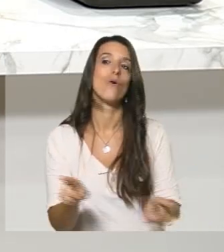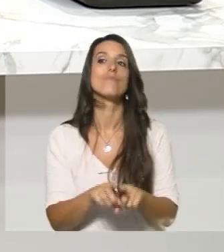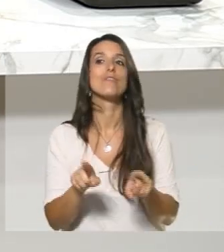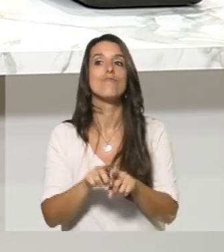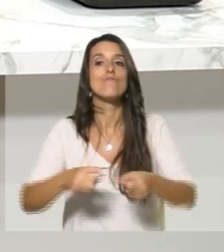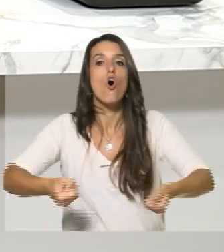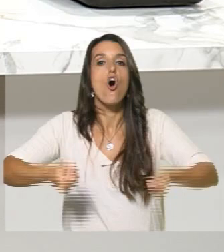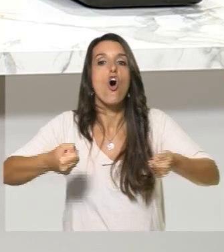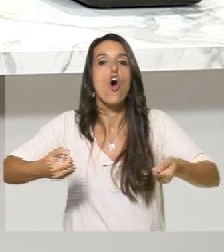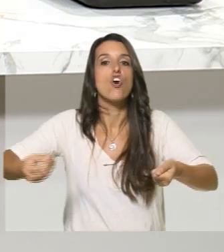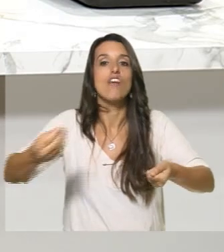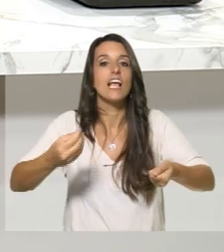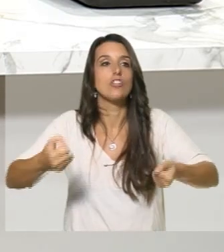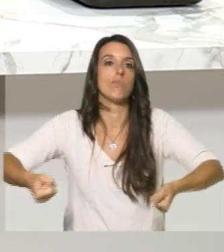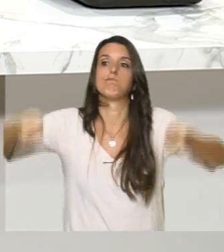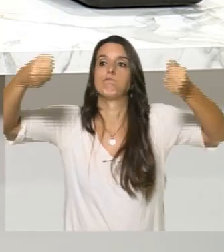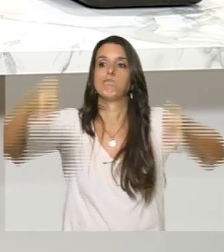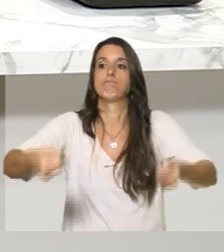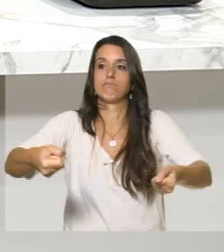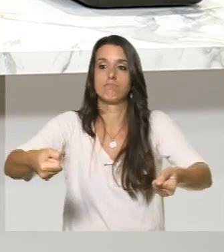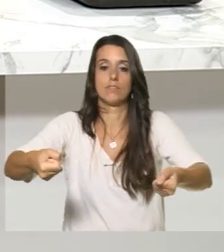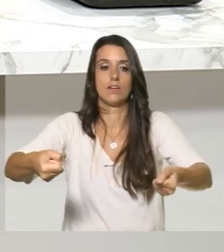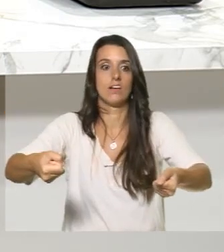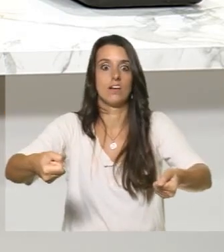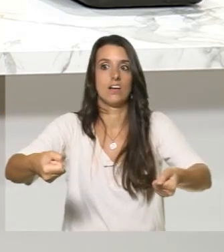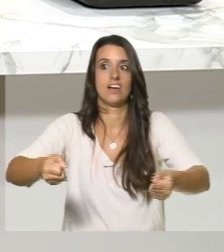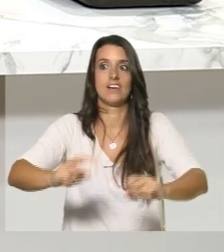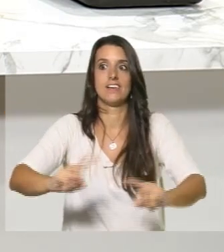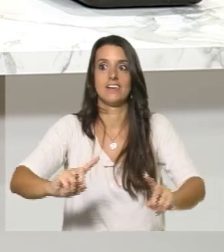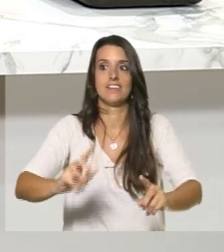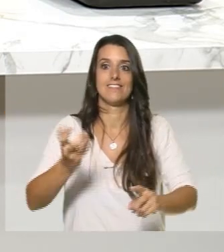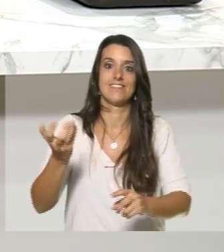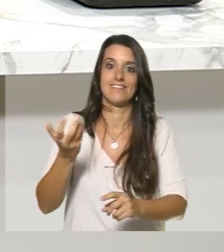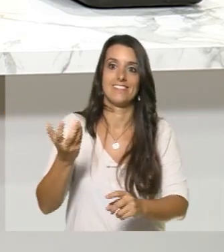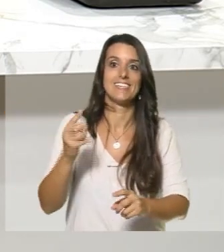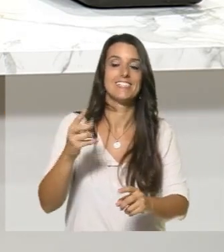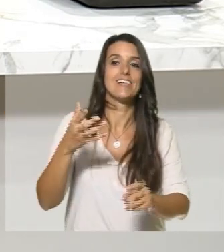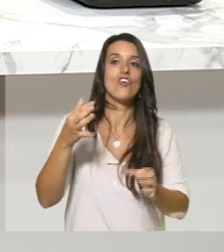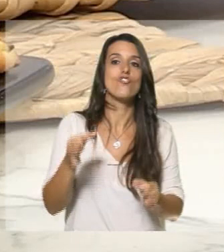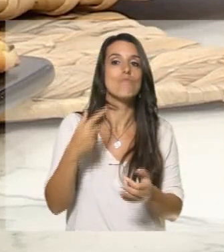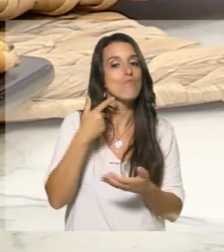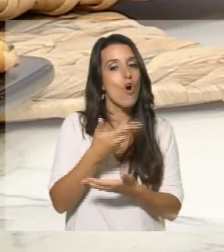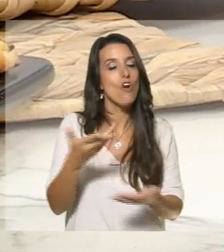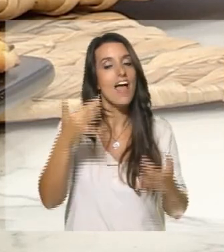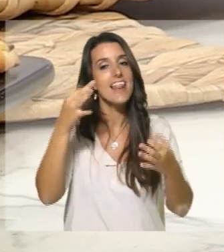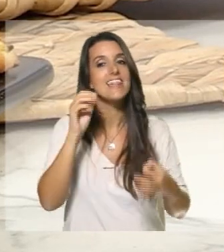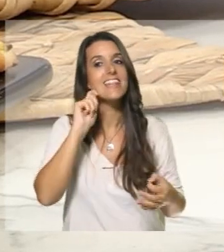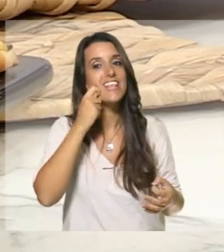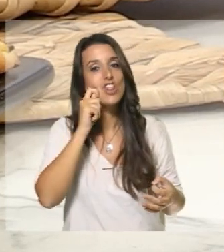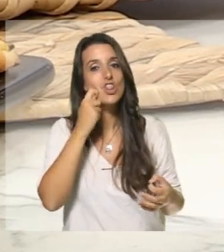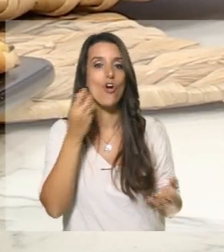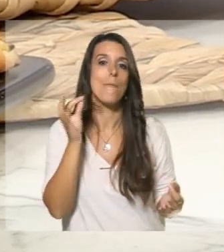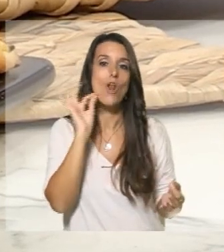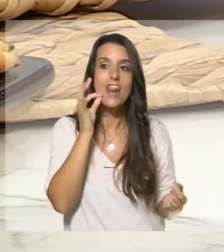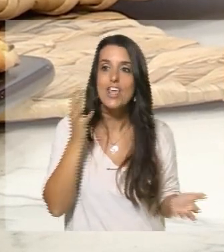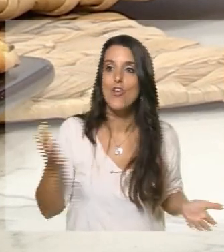olla del guiso en la mitad claro, de la mesa. Claro, no. Que no. Cosa pintoresca, pero no se pero puede. Pero no, acá te no enseñamos hasta puede. Cómo presentar los